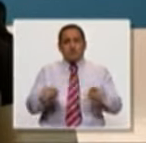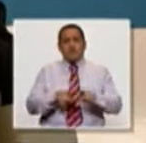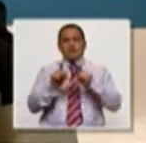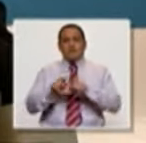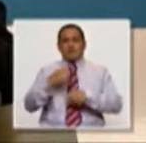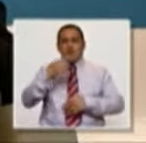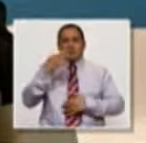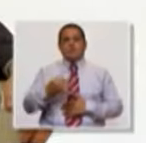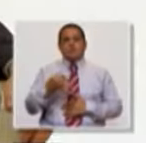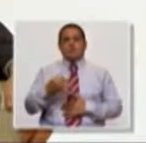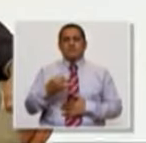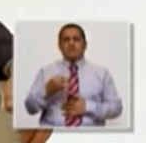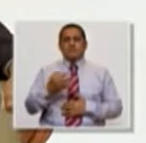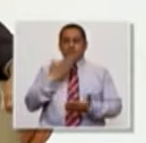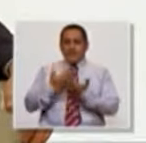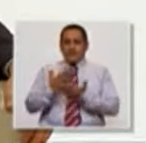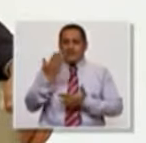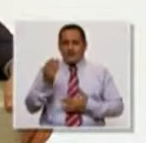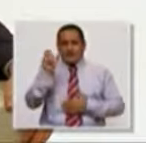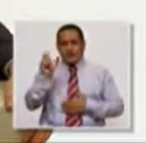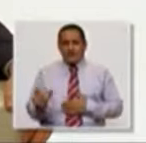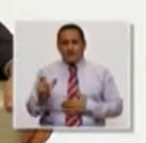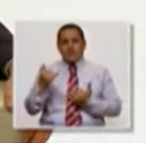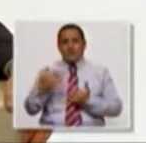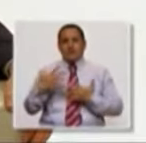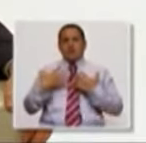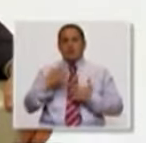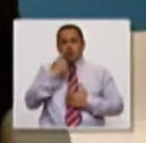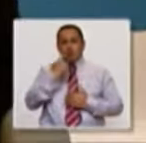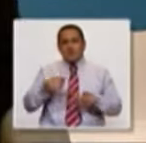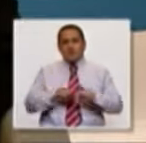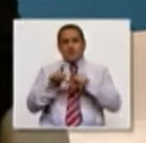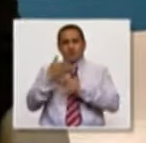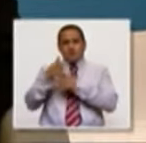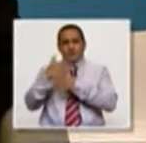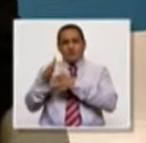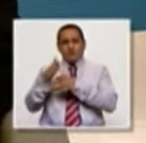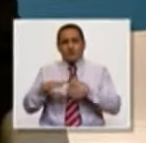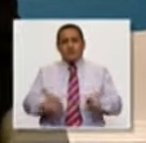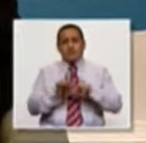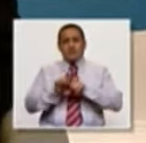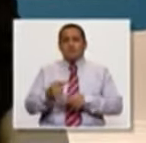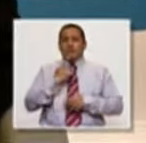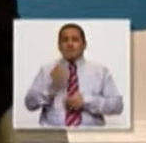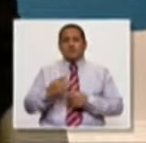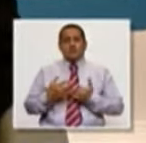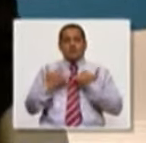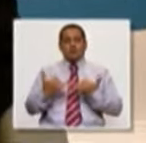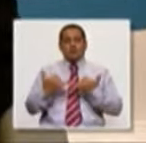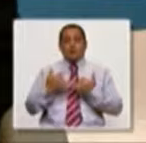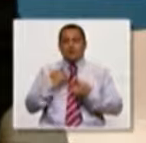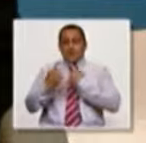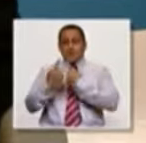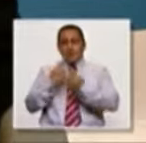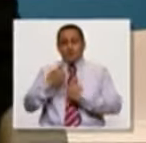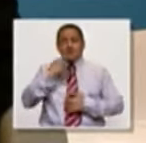sea realidad. Uh-huh. Agradecemos entonces al doctor Wilson Hernández por su participación. Hemos estado en un